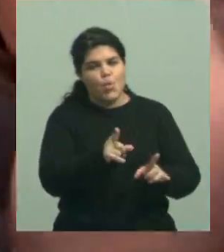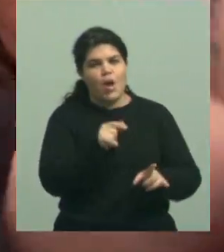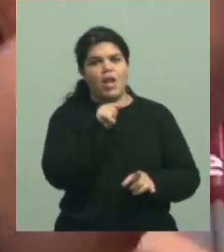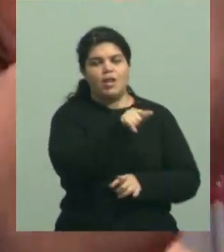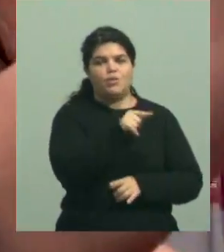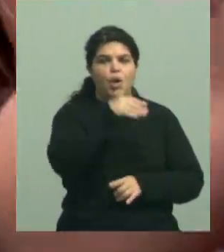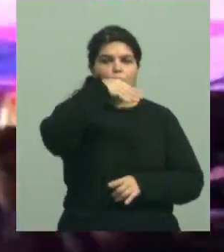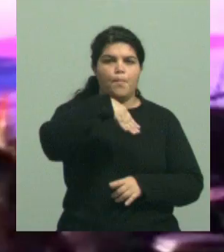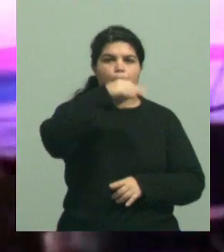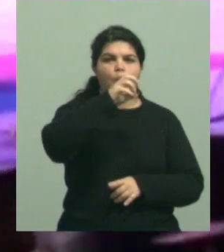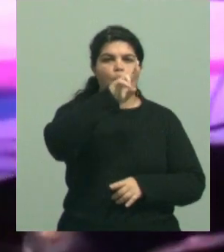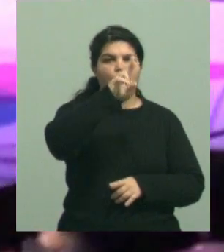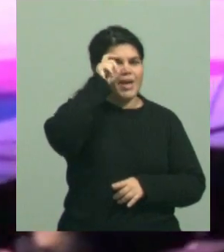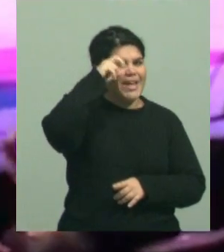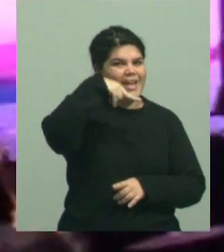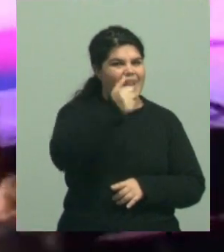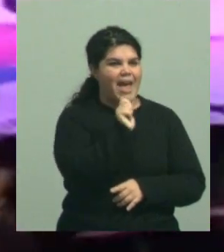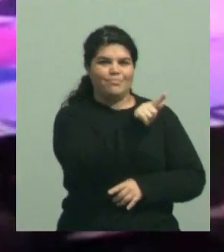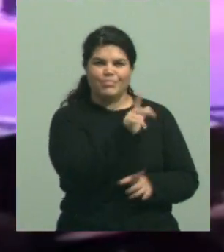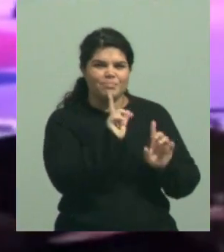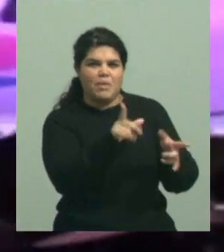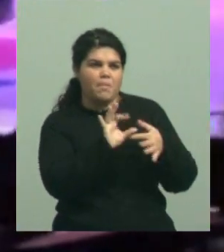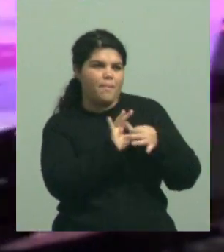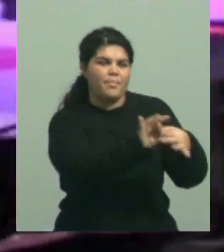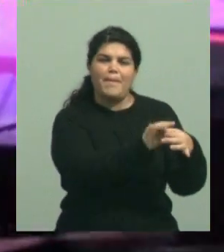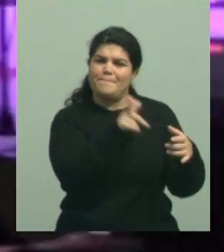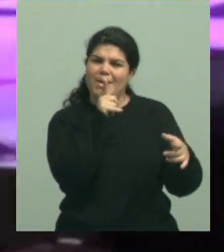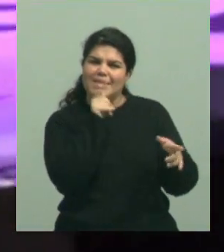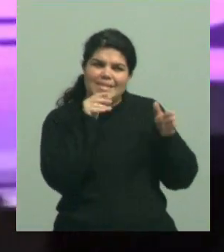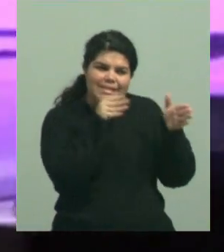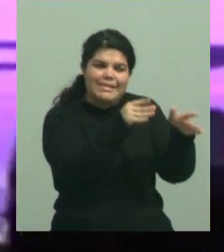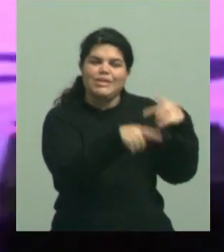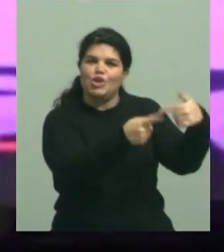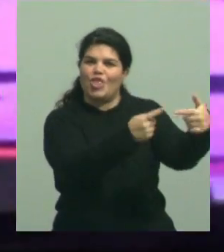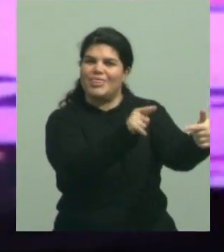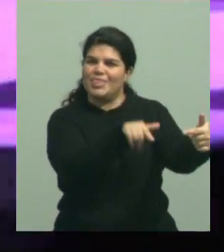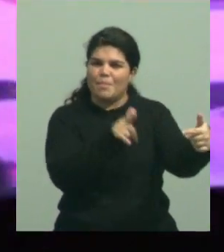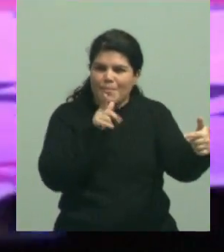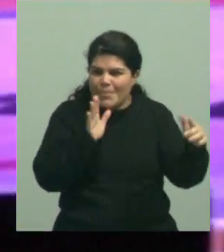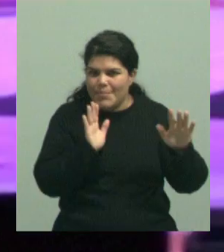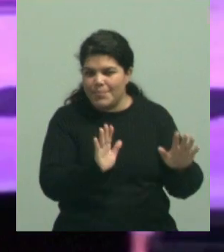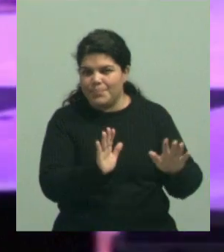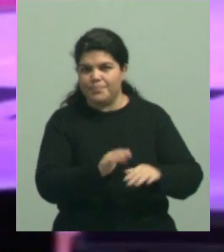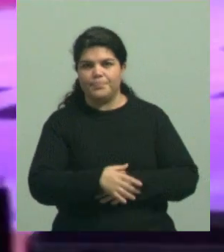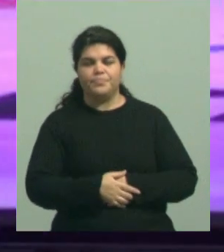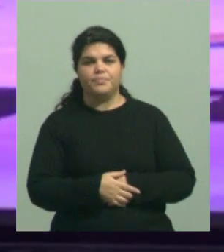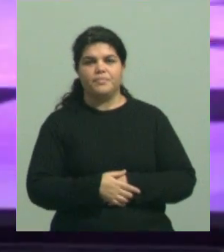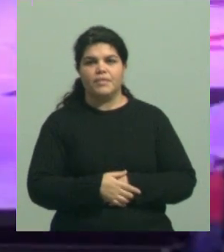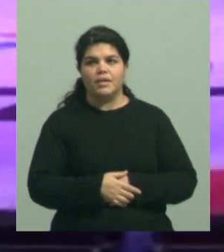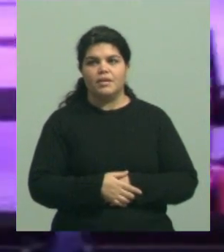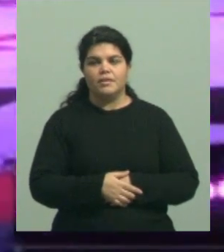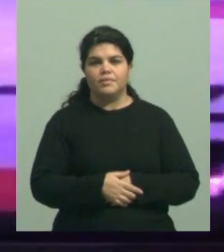Sheinbaum. Yo creo que los desafíos se van a centrar principalmente en tratar de